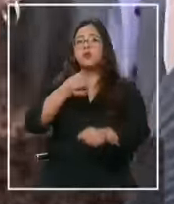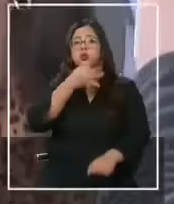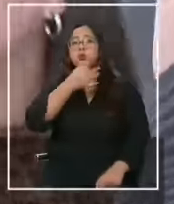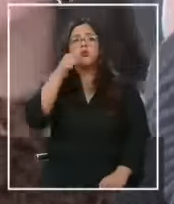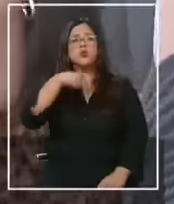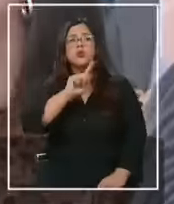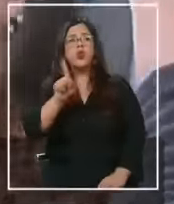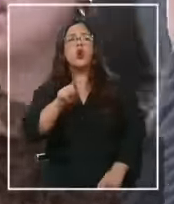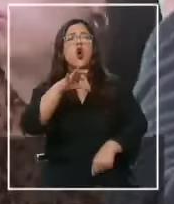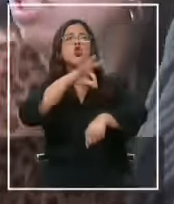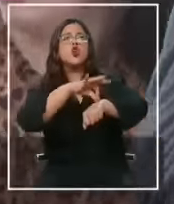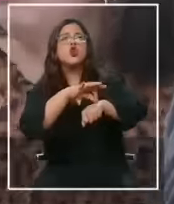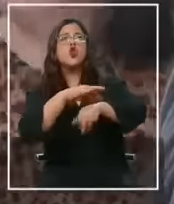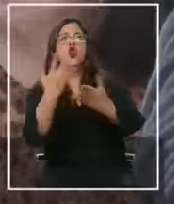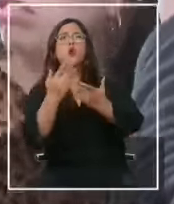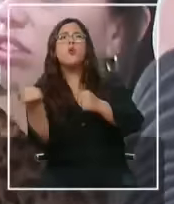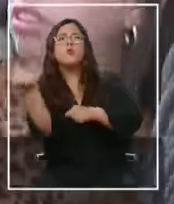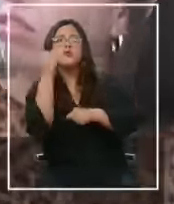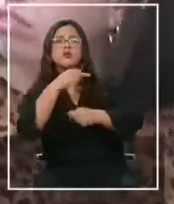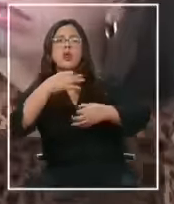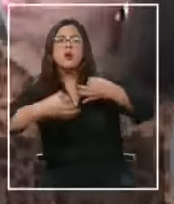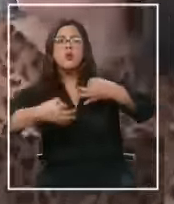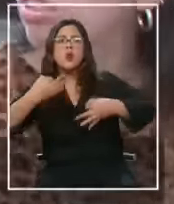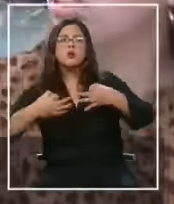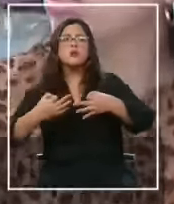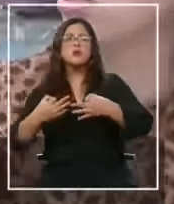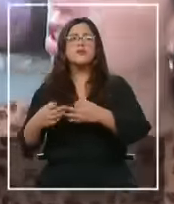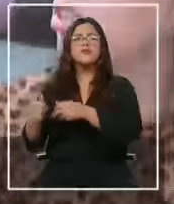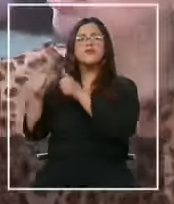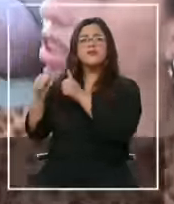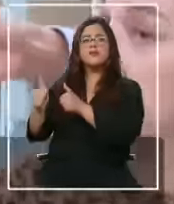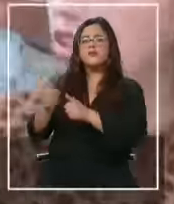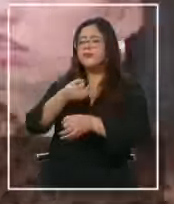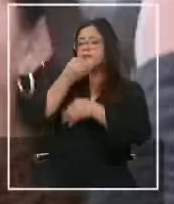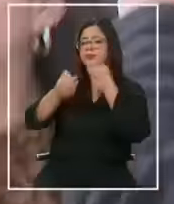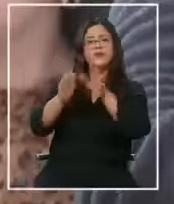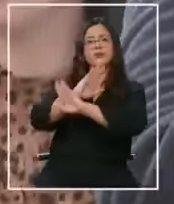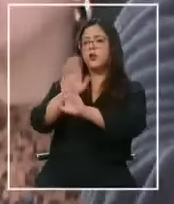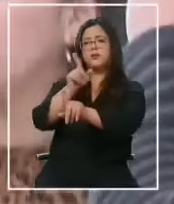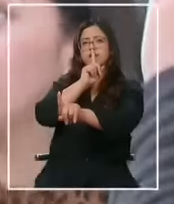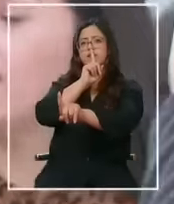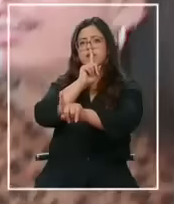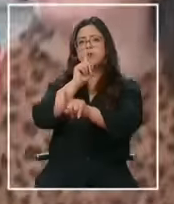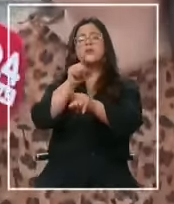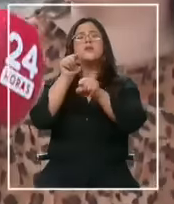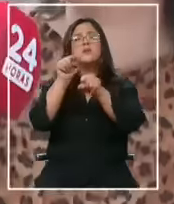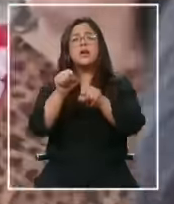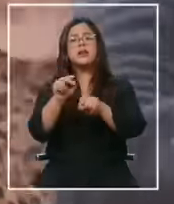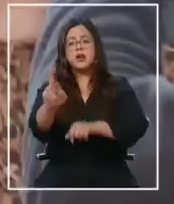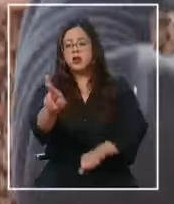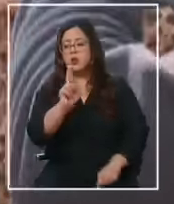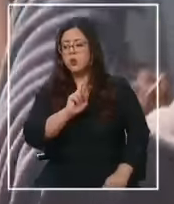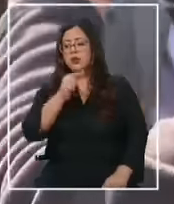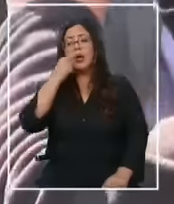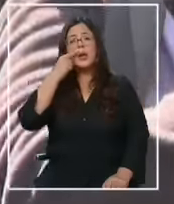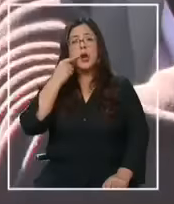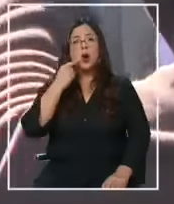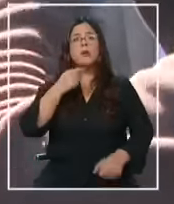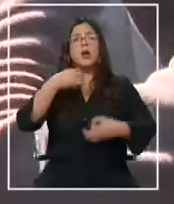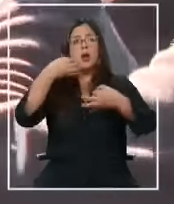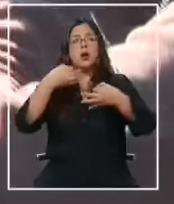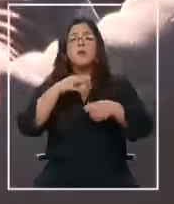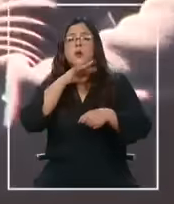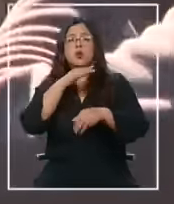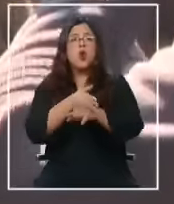hoy. Doctor, ¿pero nos cuenta cómo llega el juicio? Estamos bien, no vamos a hacer declaraciones hoy. Fue la escueta respuesta que Manuel Álvarez entregó